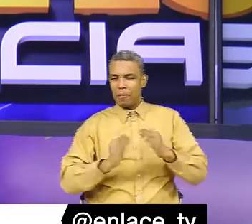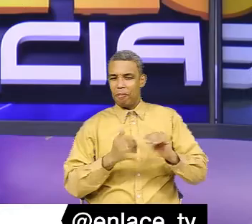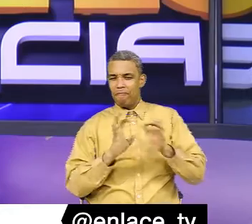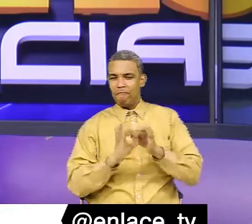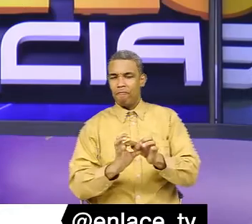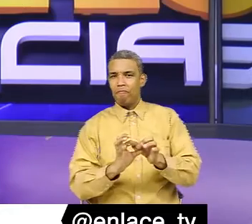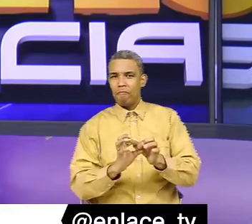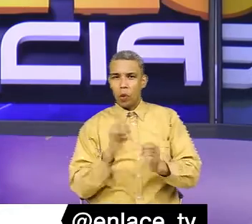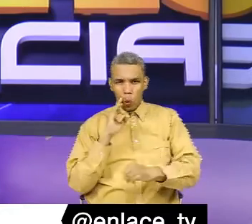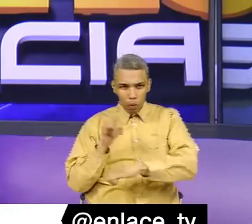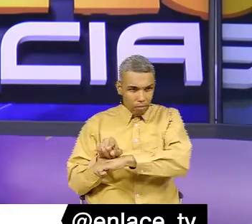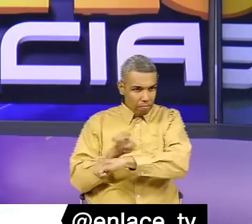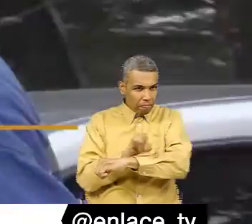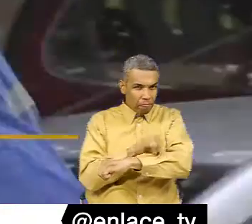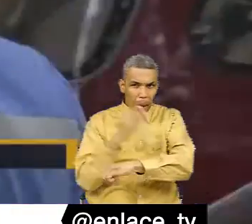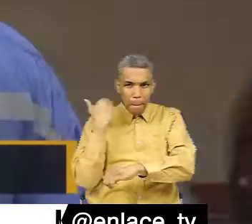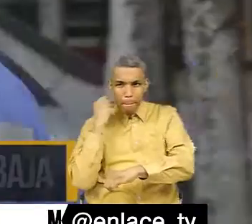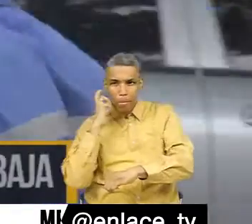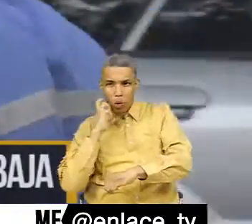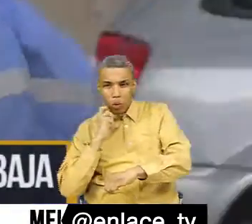seguridad.